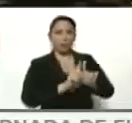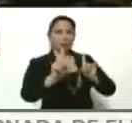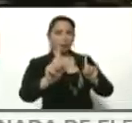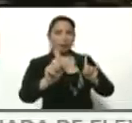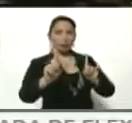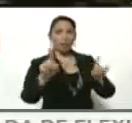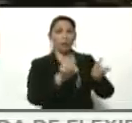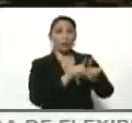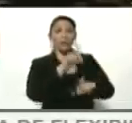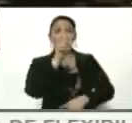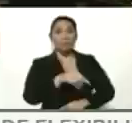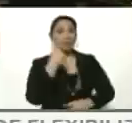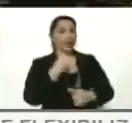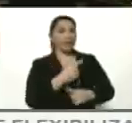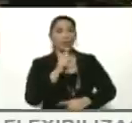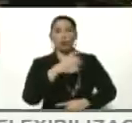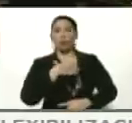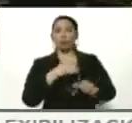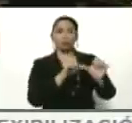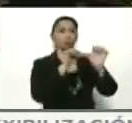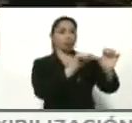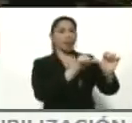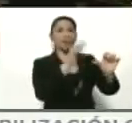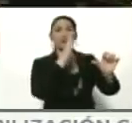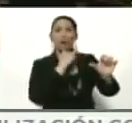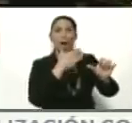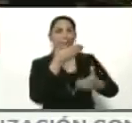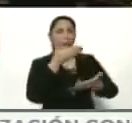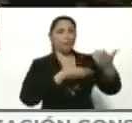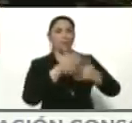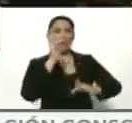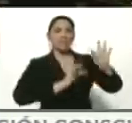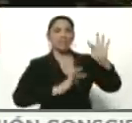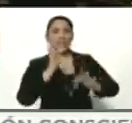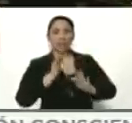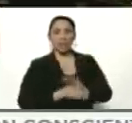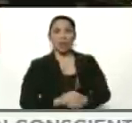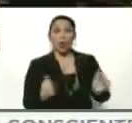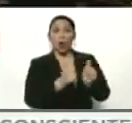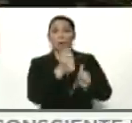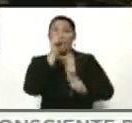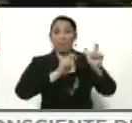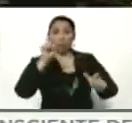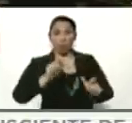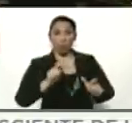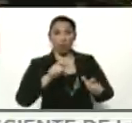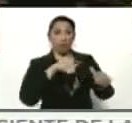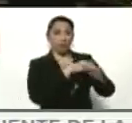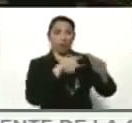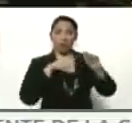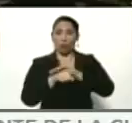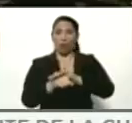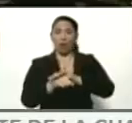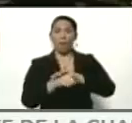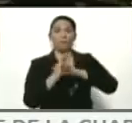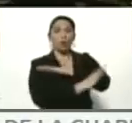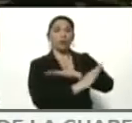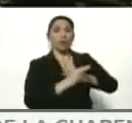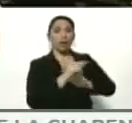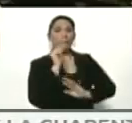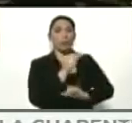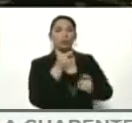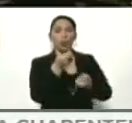es muy importante no mantener ningún tipo de interacción física con las personas alojadas en el PASI. Esto es de